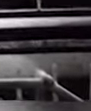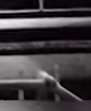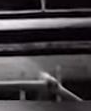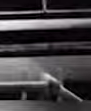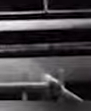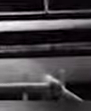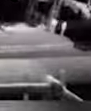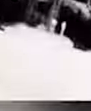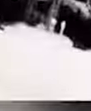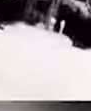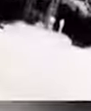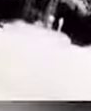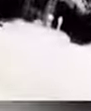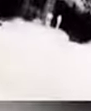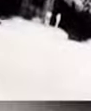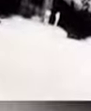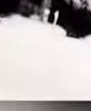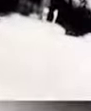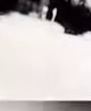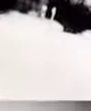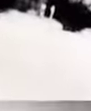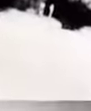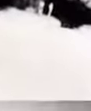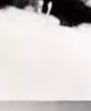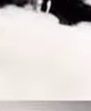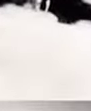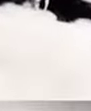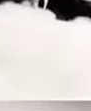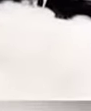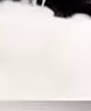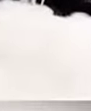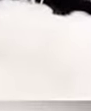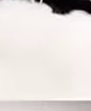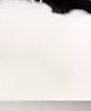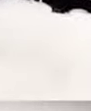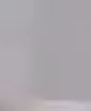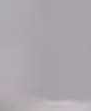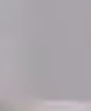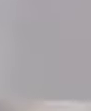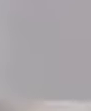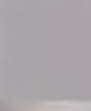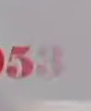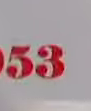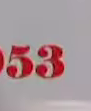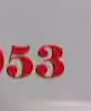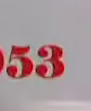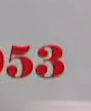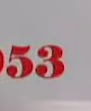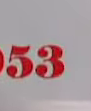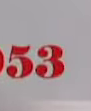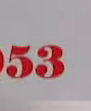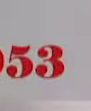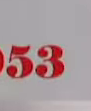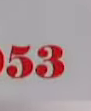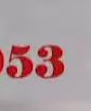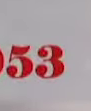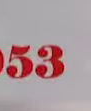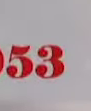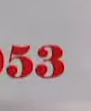Pinos. A las 2 mujeres las internaron en la cárcel de Guanajay. Fidel fue juzgado el 16 de